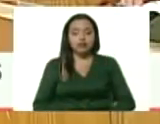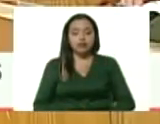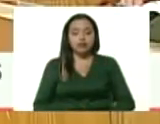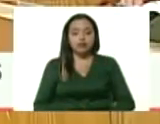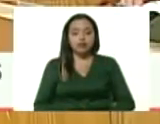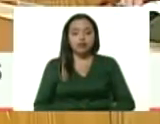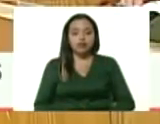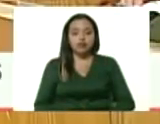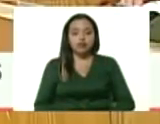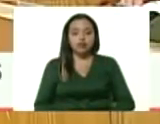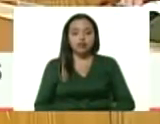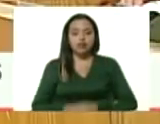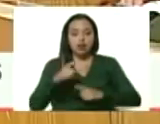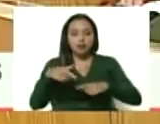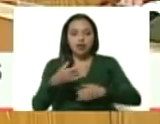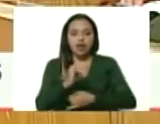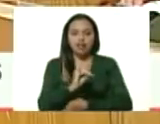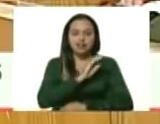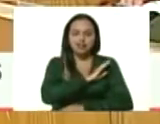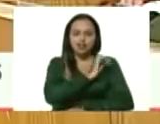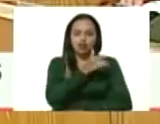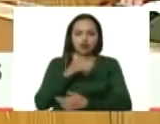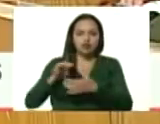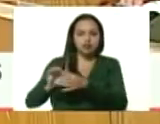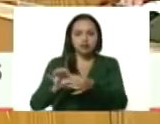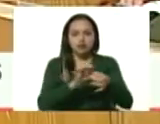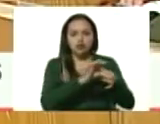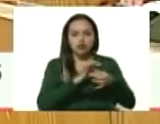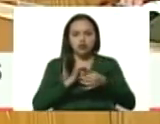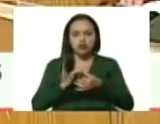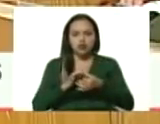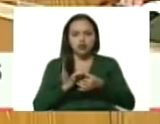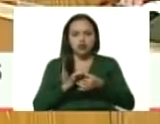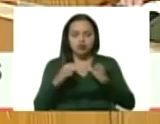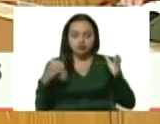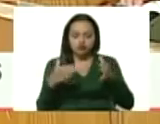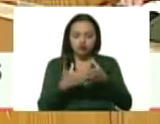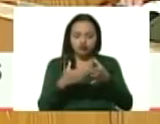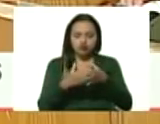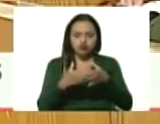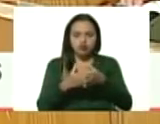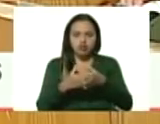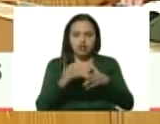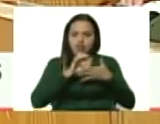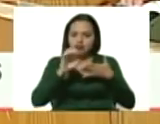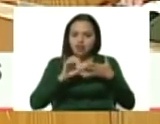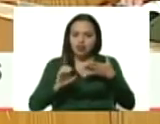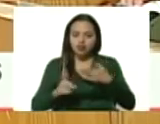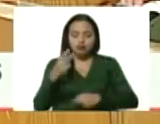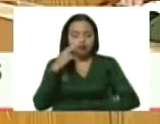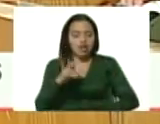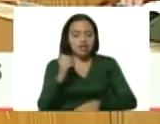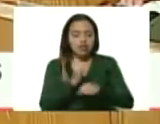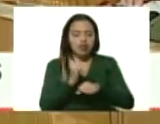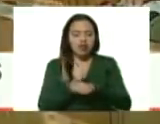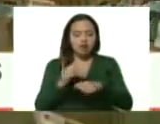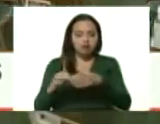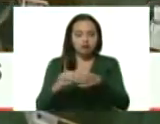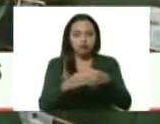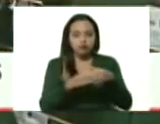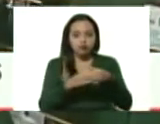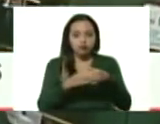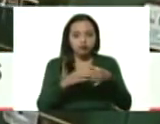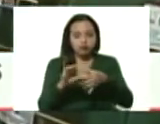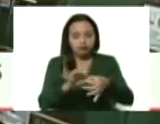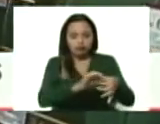los directores conjuntos del Comando Estratégico Operacional, para que ustedes vean que trabajamos en equipo. Trabajo